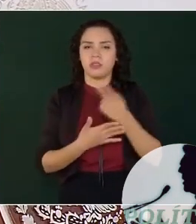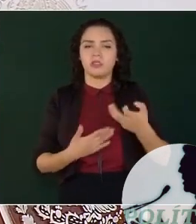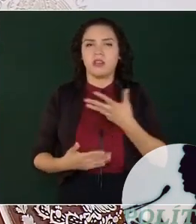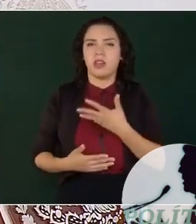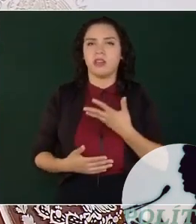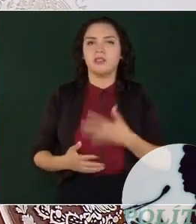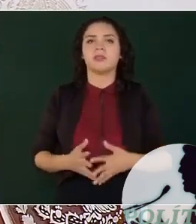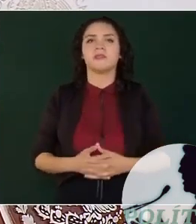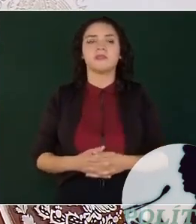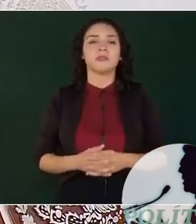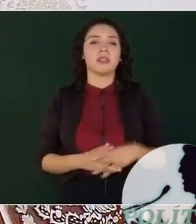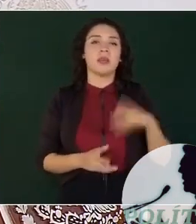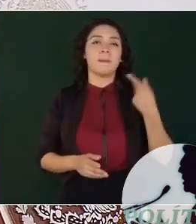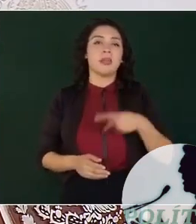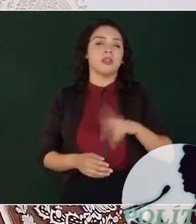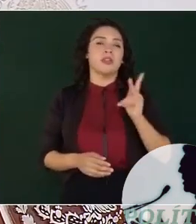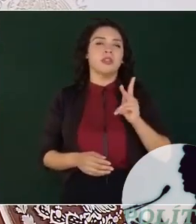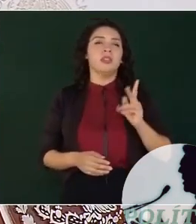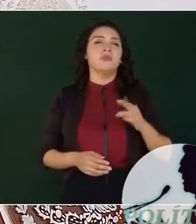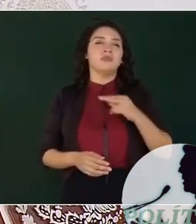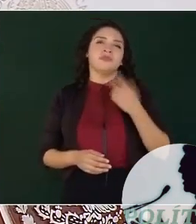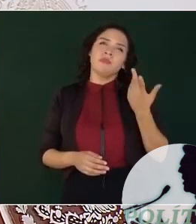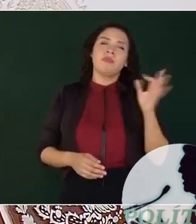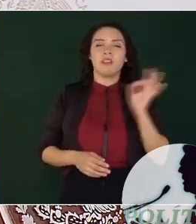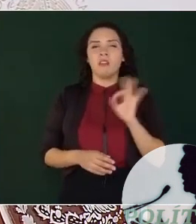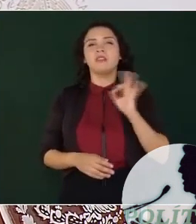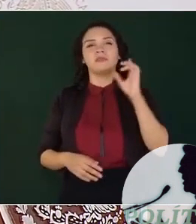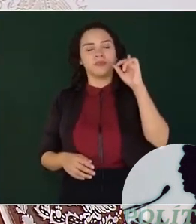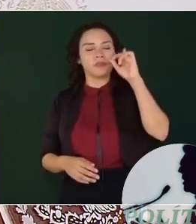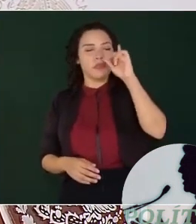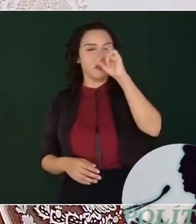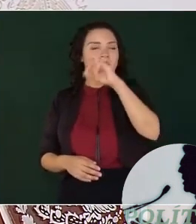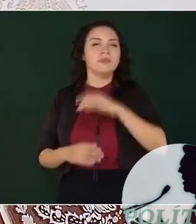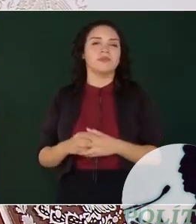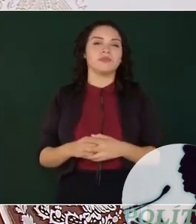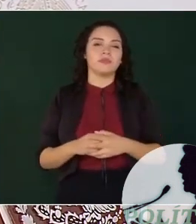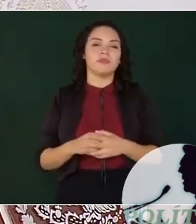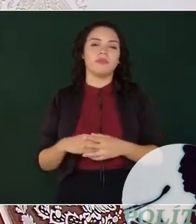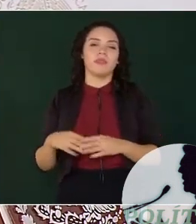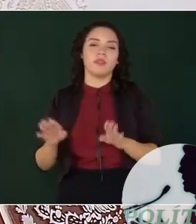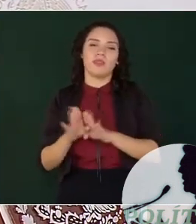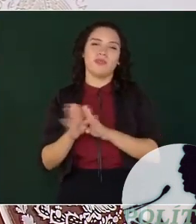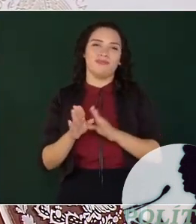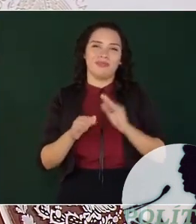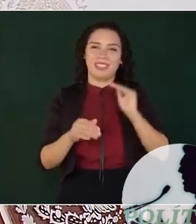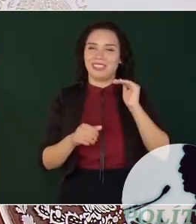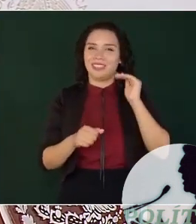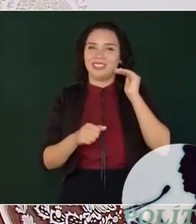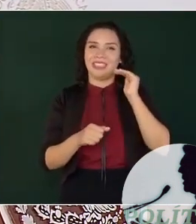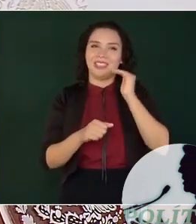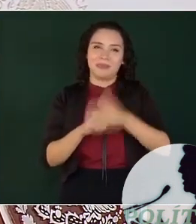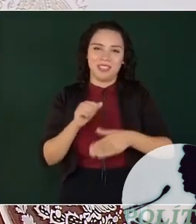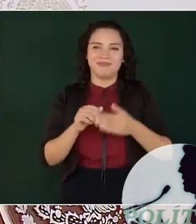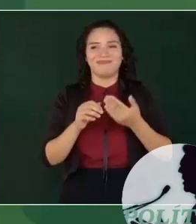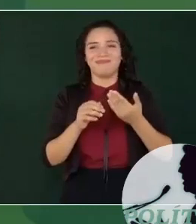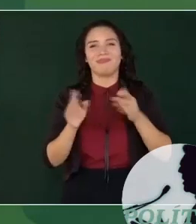No sabemos, o mejor dicho, va a ser muy difícil que se termine en el tiempo que